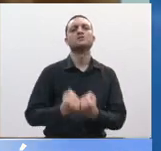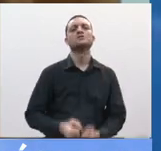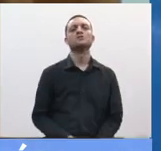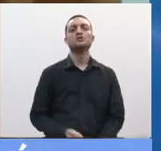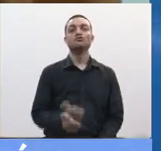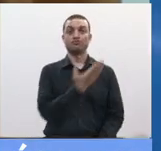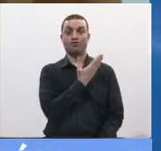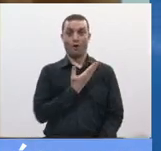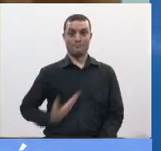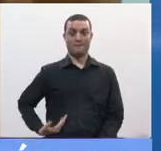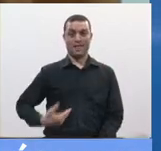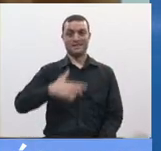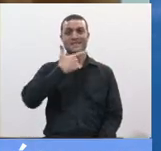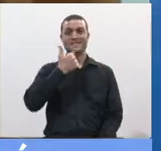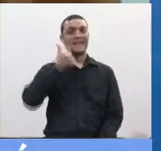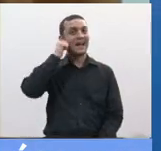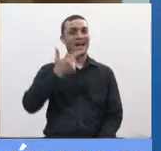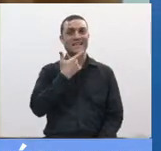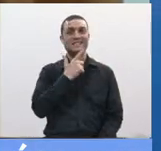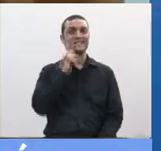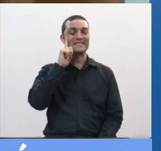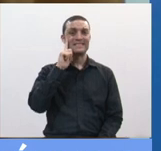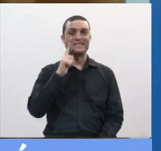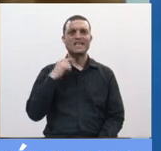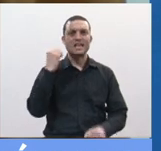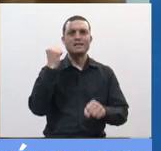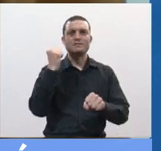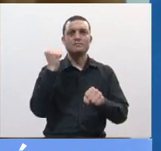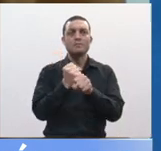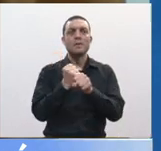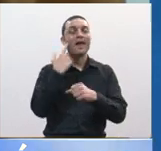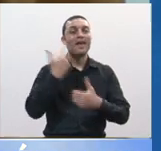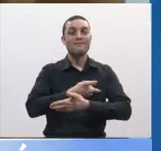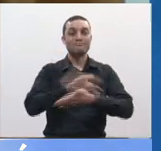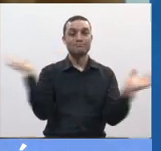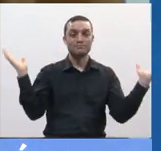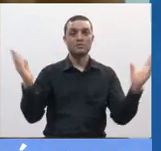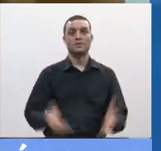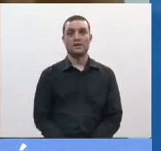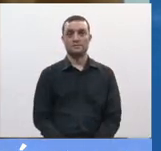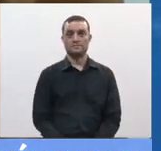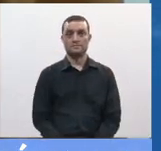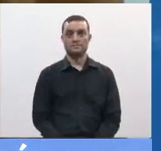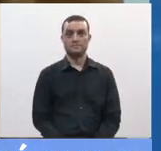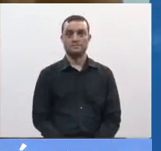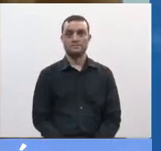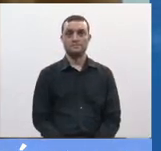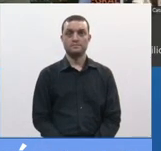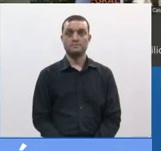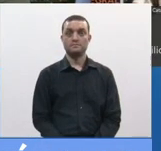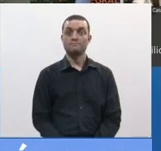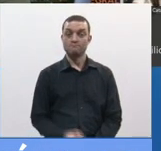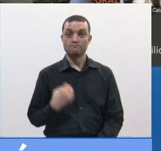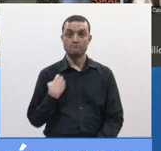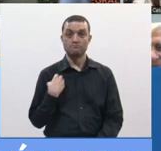Sagasti, en el trabajo que se hace con las audiencias públicas. Y bueno,